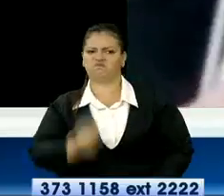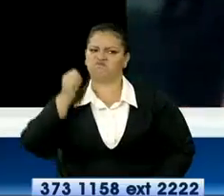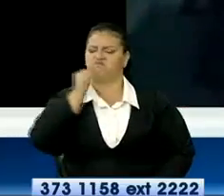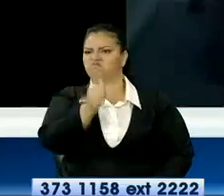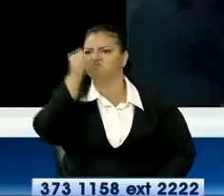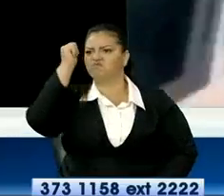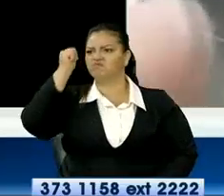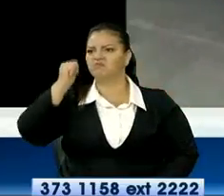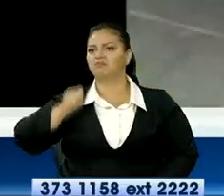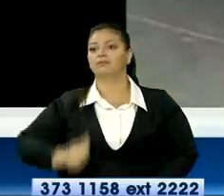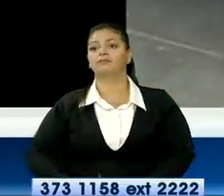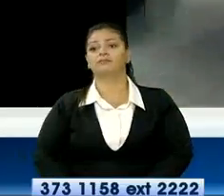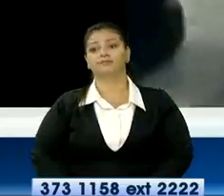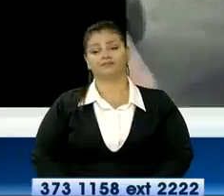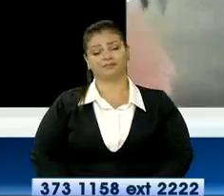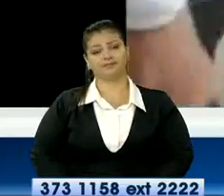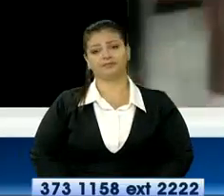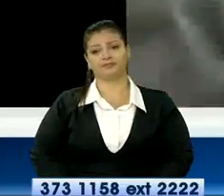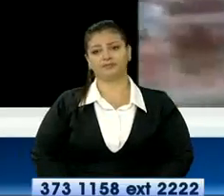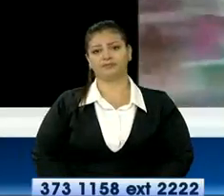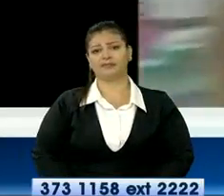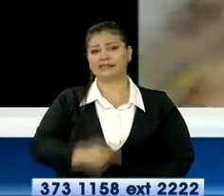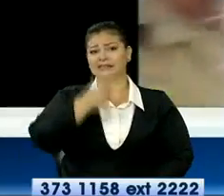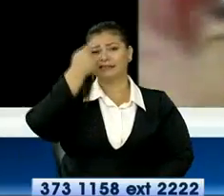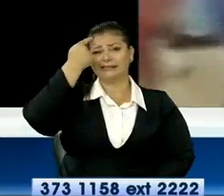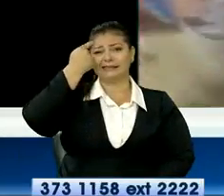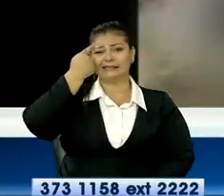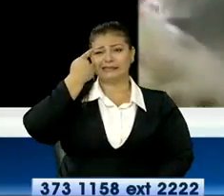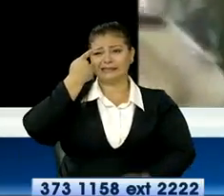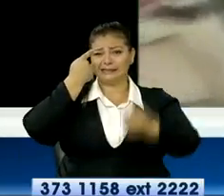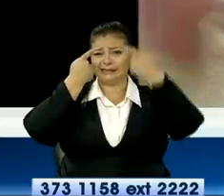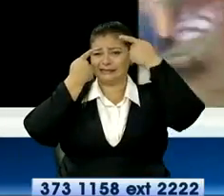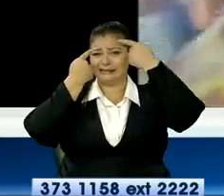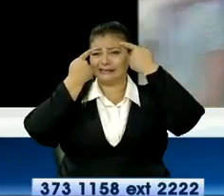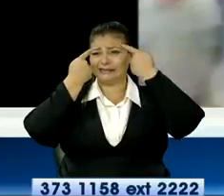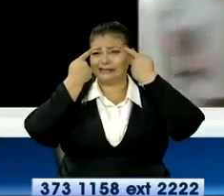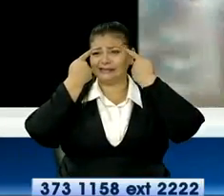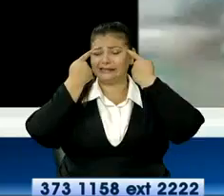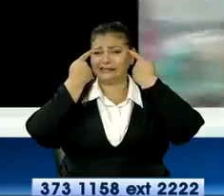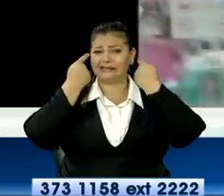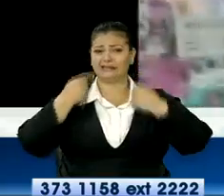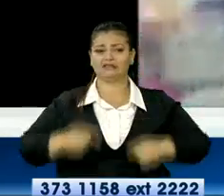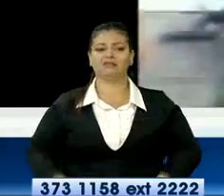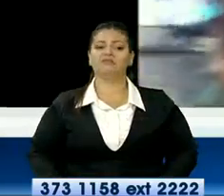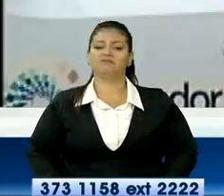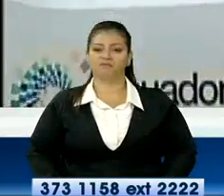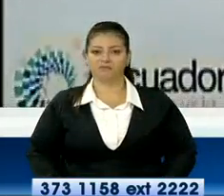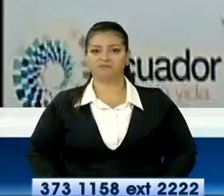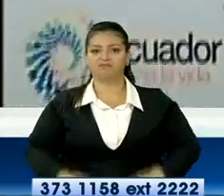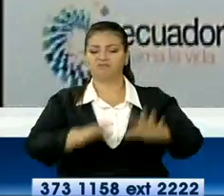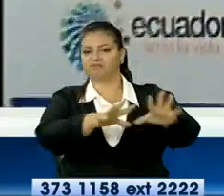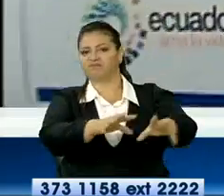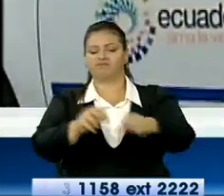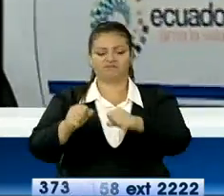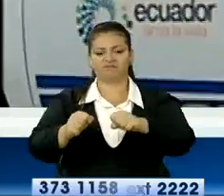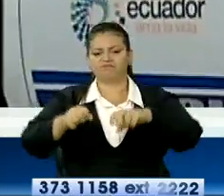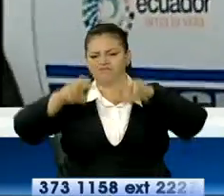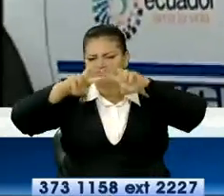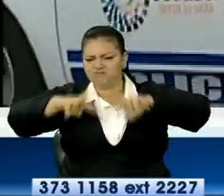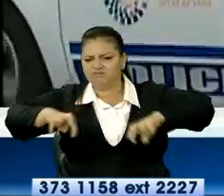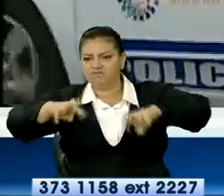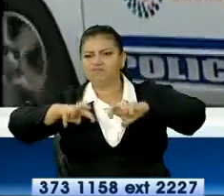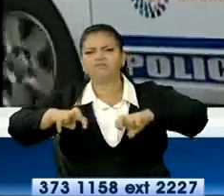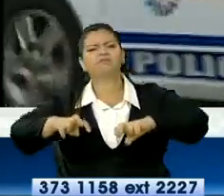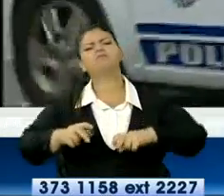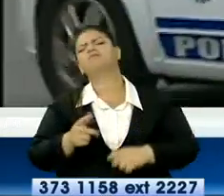El hombre resultó con heridas en la cabeza y fue aprehendido para investigaciones. El